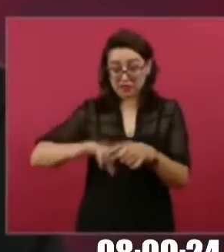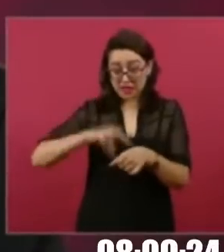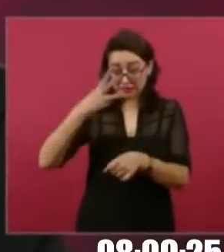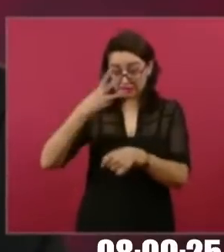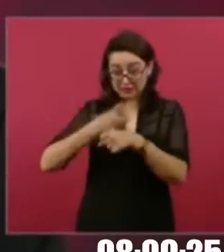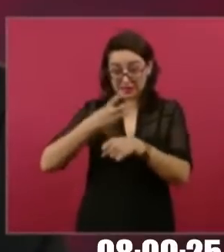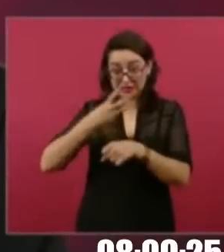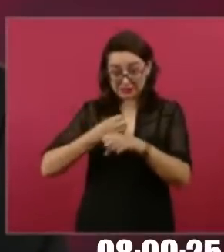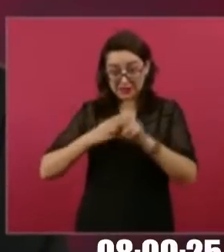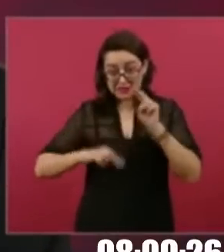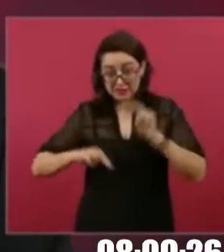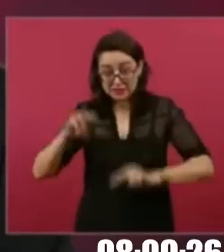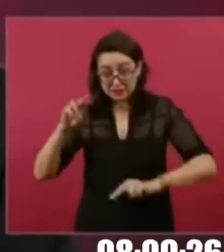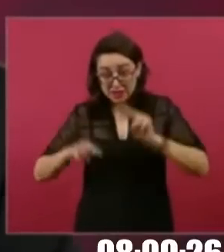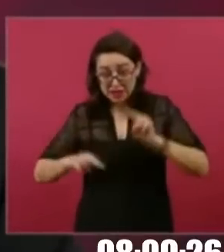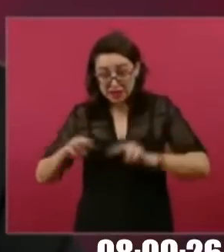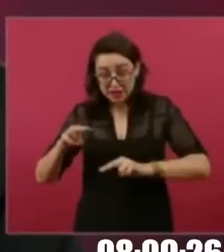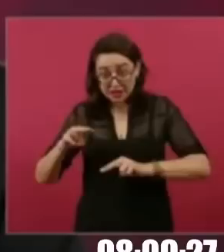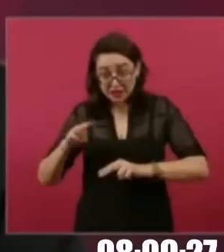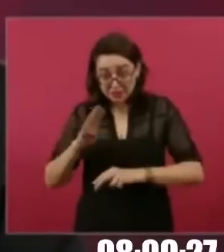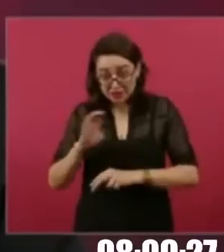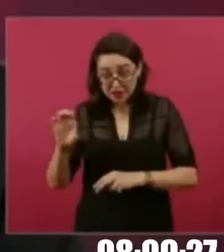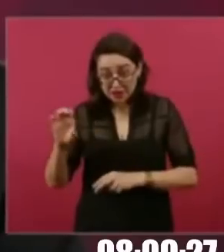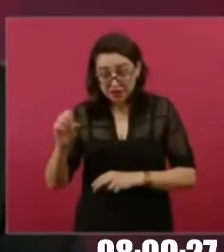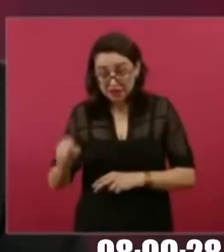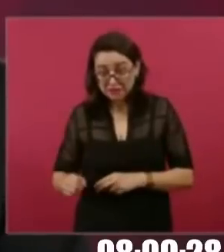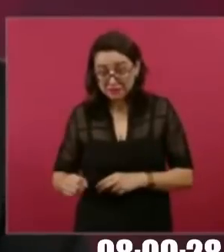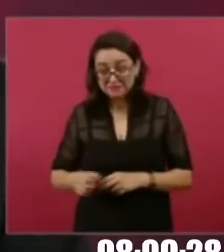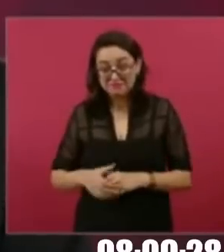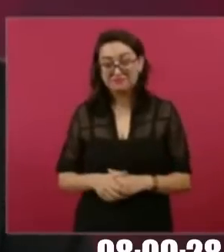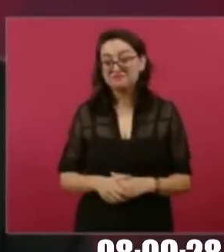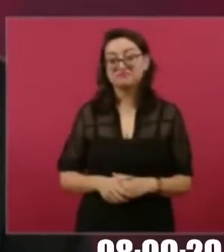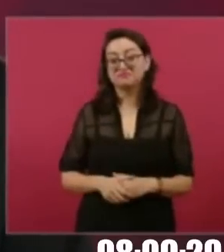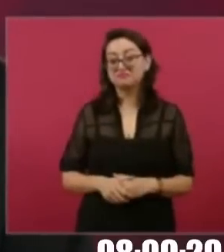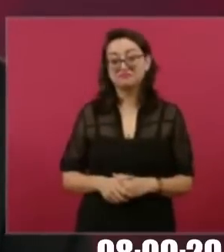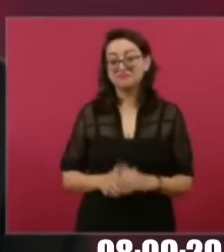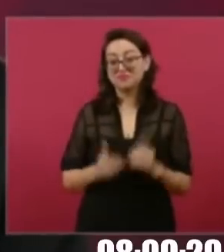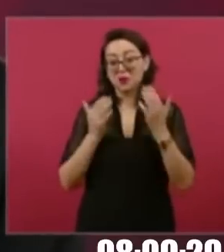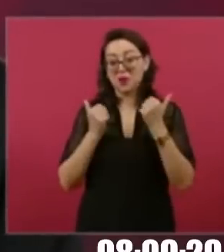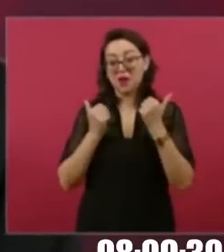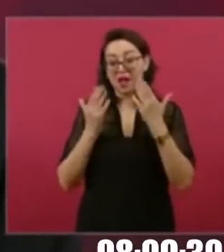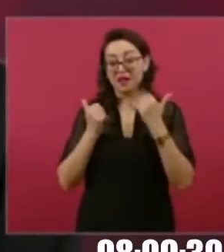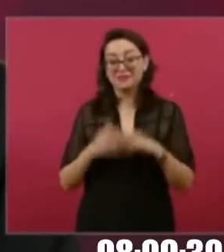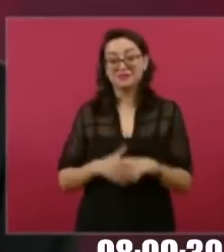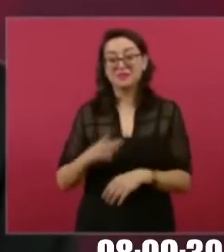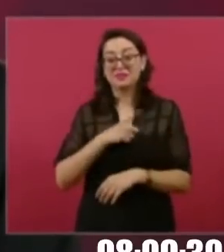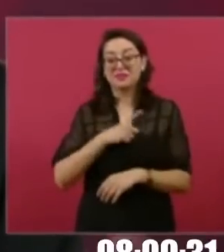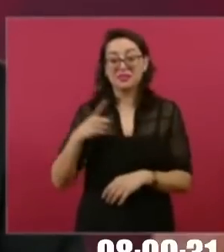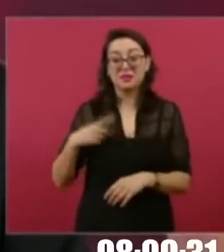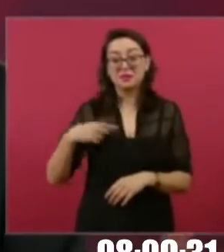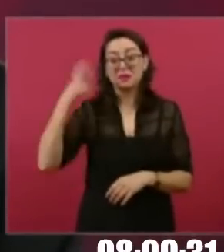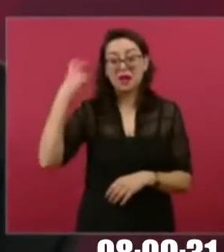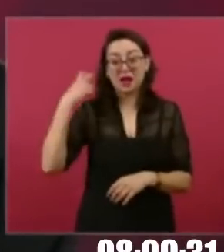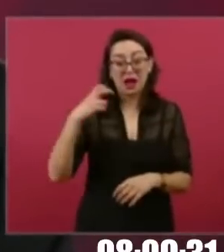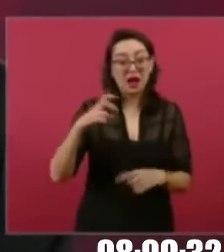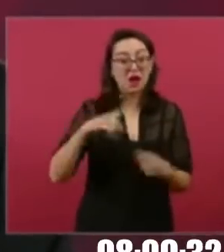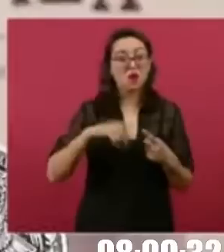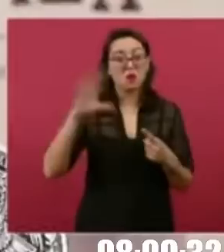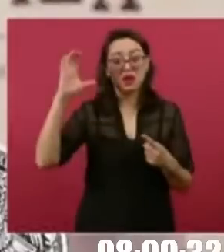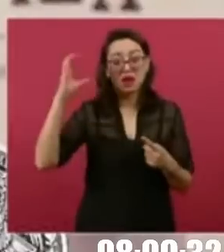todo nuestros pacientes se tienen que ir a Obregón a Culiacán a México a Guadalajara toda la